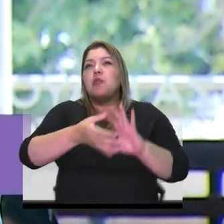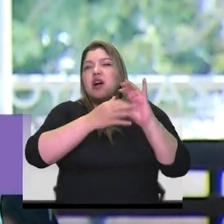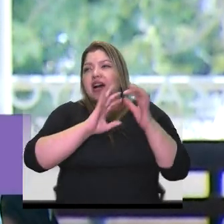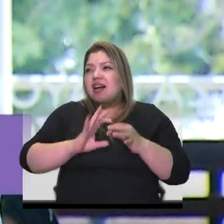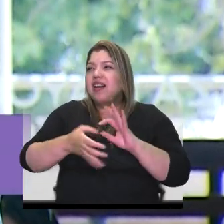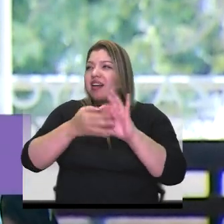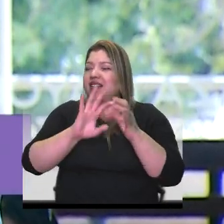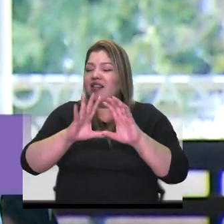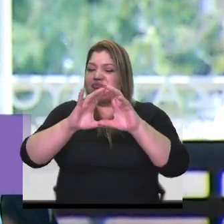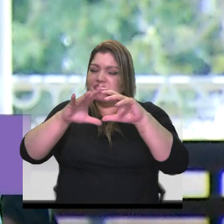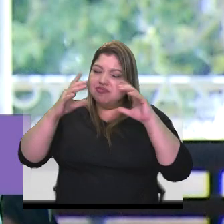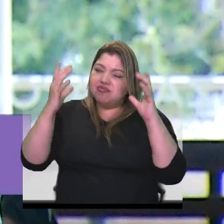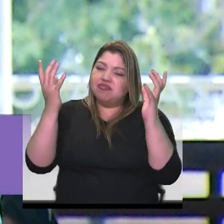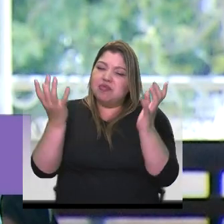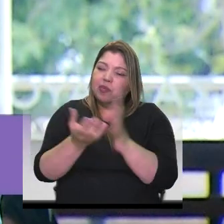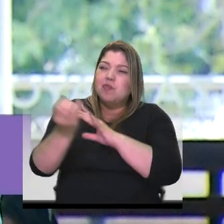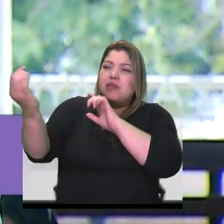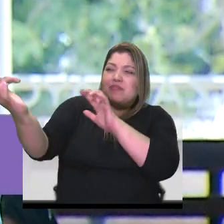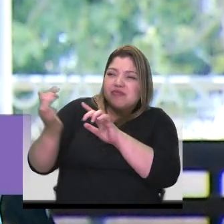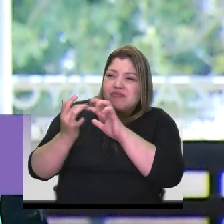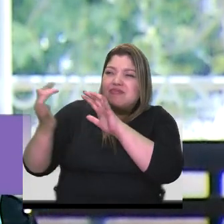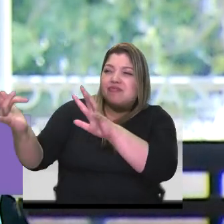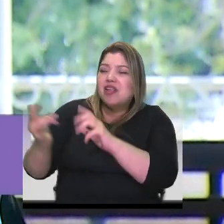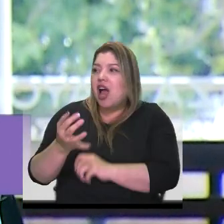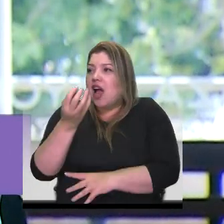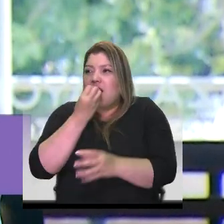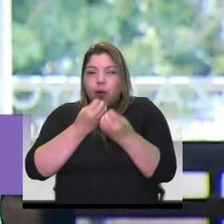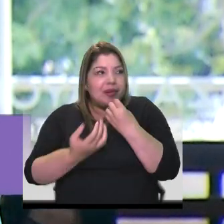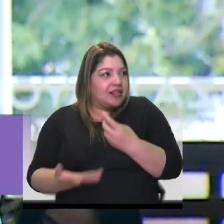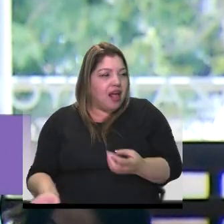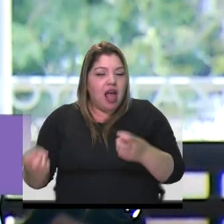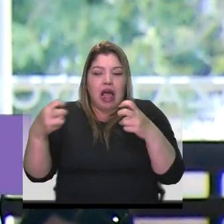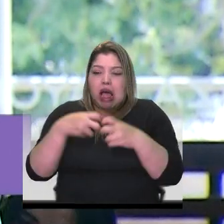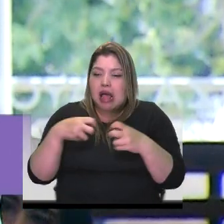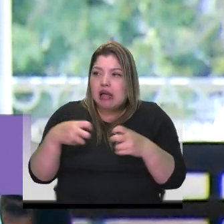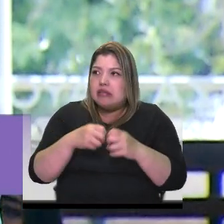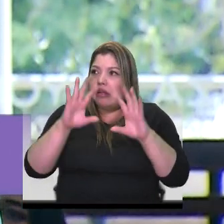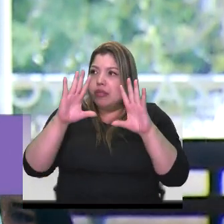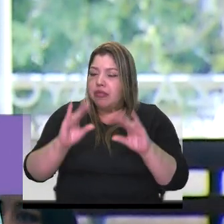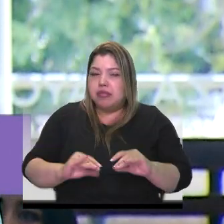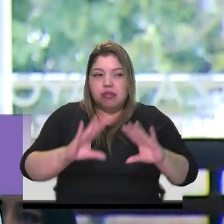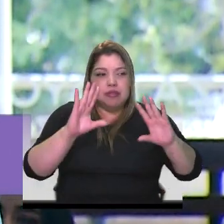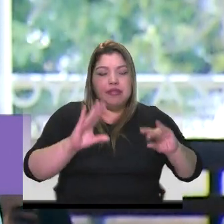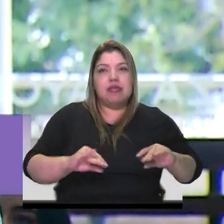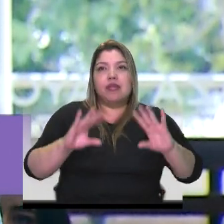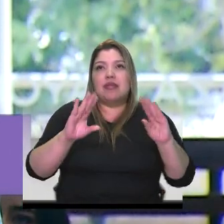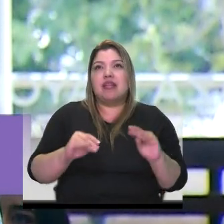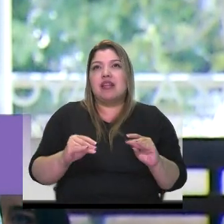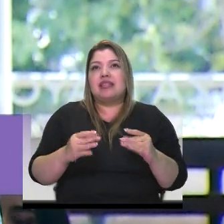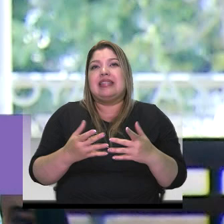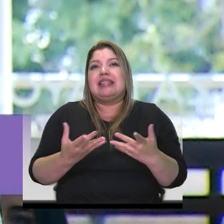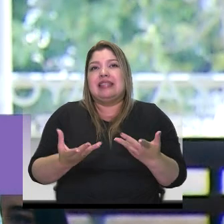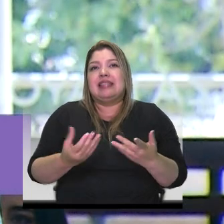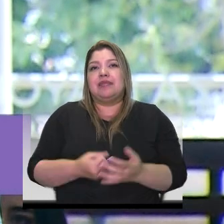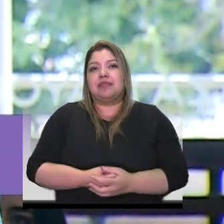abastecimiento global, de guerra, de escasez de energías. Y eso va a hacer